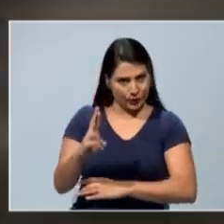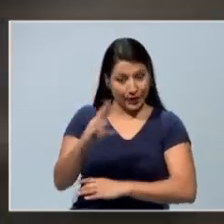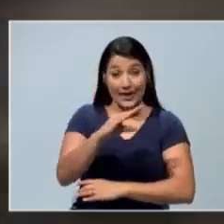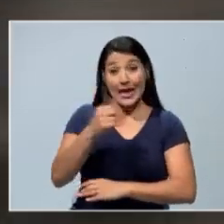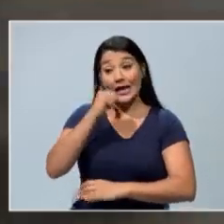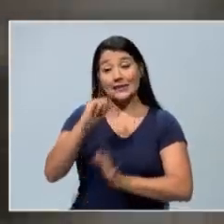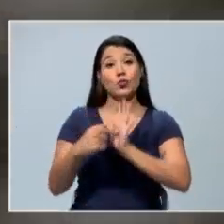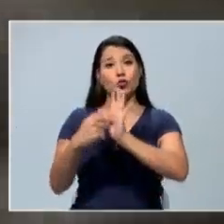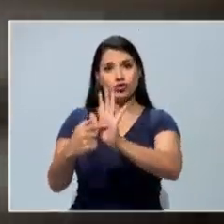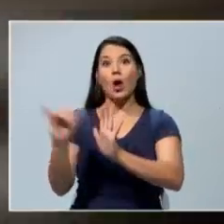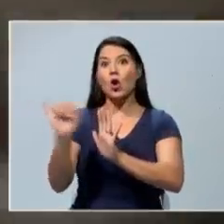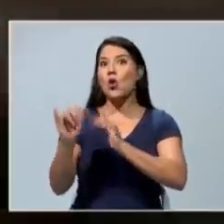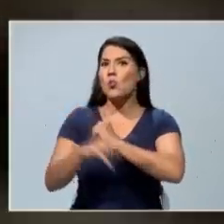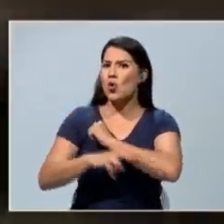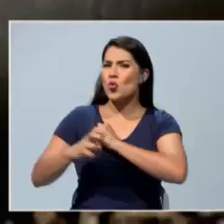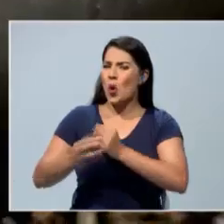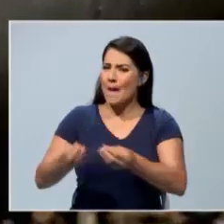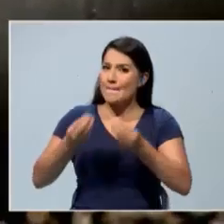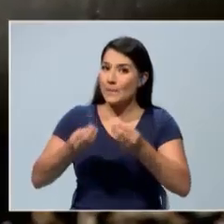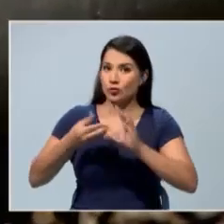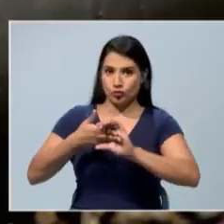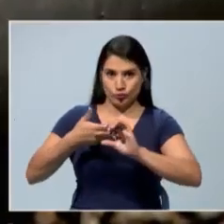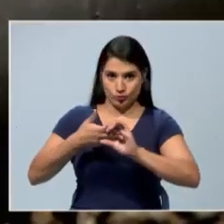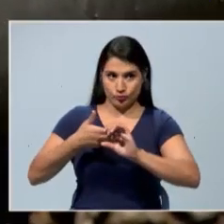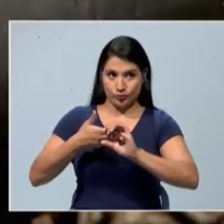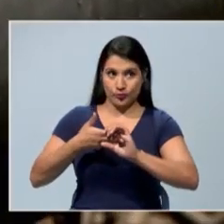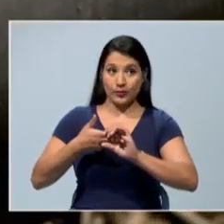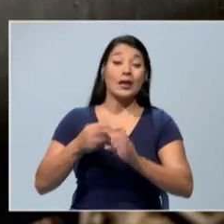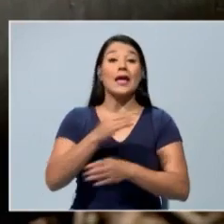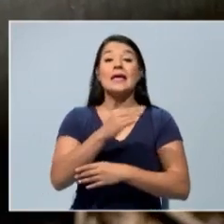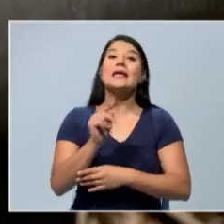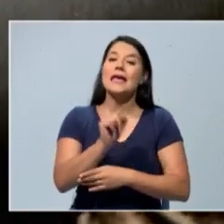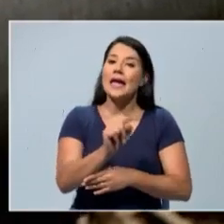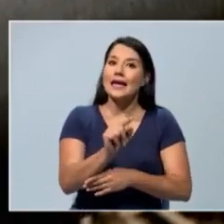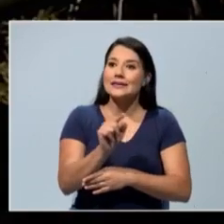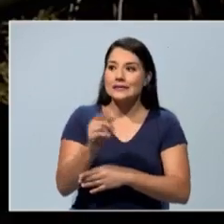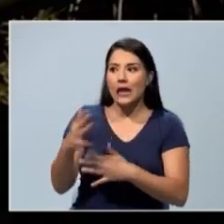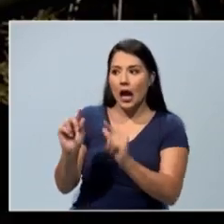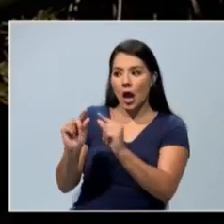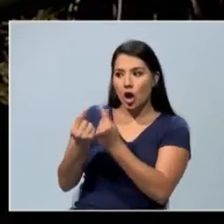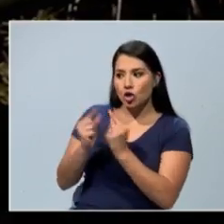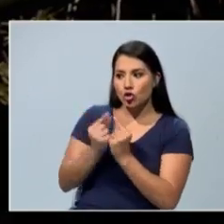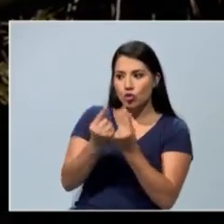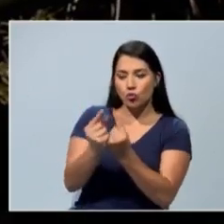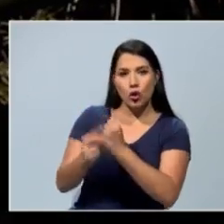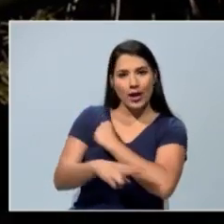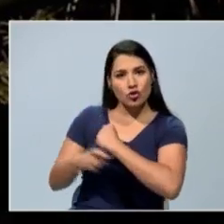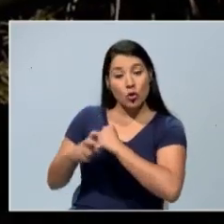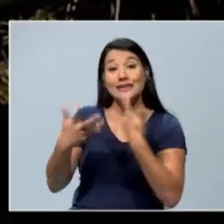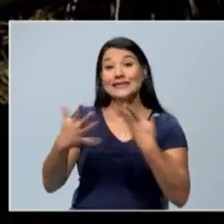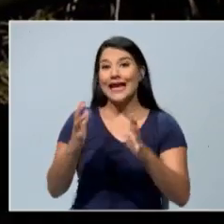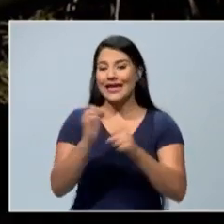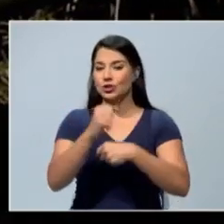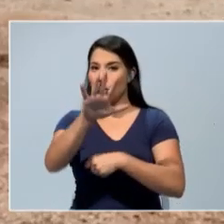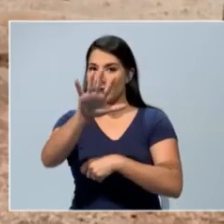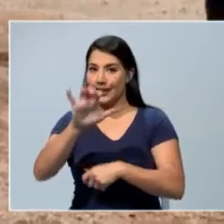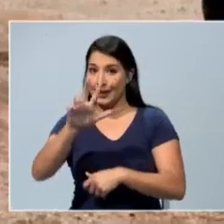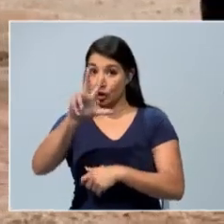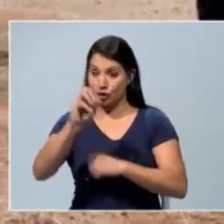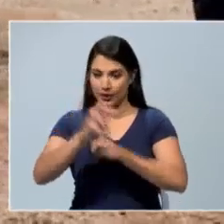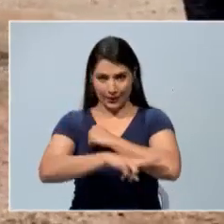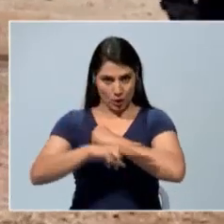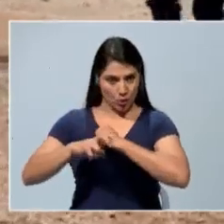gigantescas cantidades de combustible de estos tubos. Que estas bandas ya realizaron 530 tomas ilegales en la tubería. Y